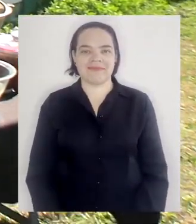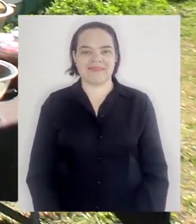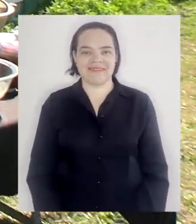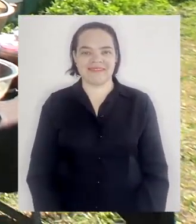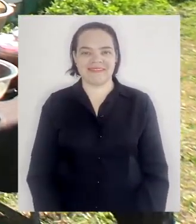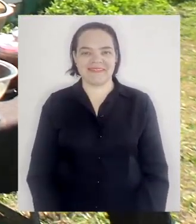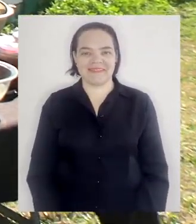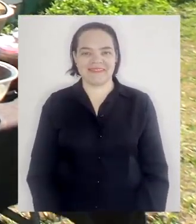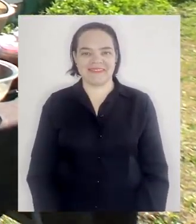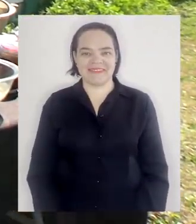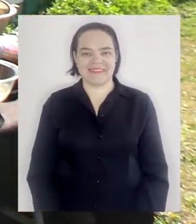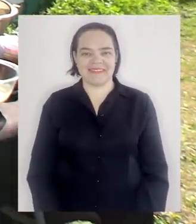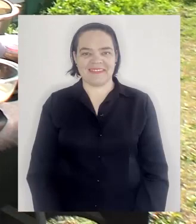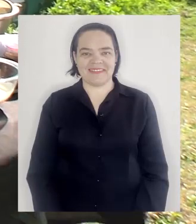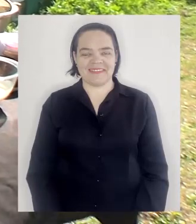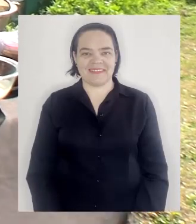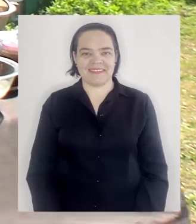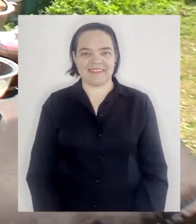Y después es puro jugar.